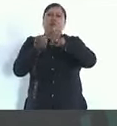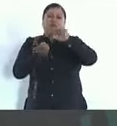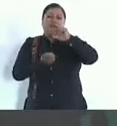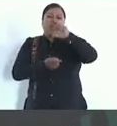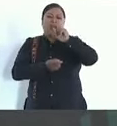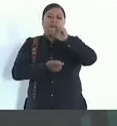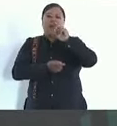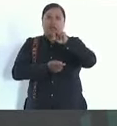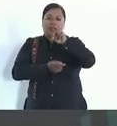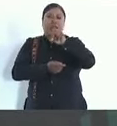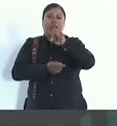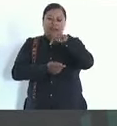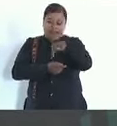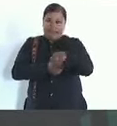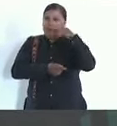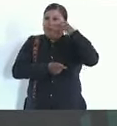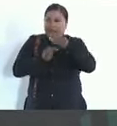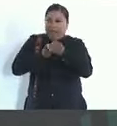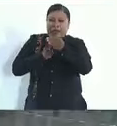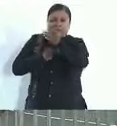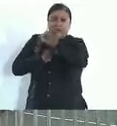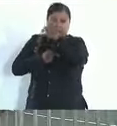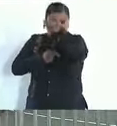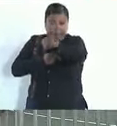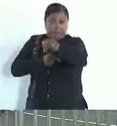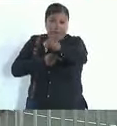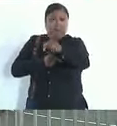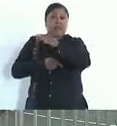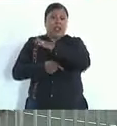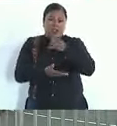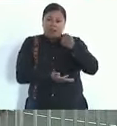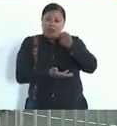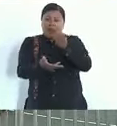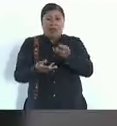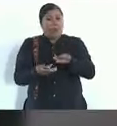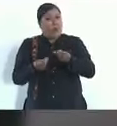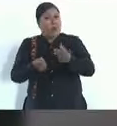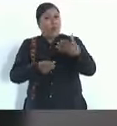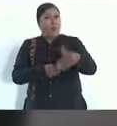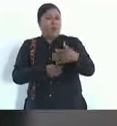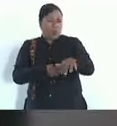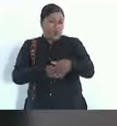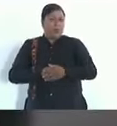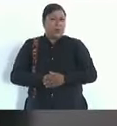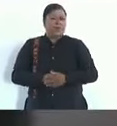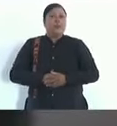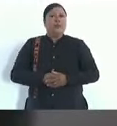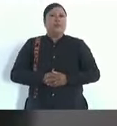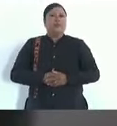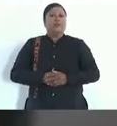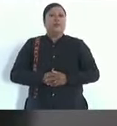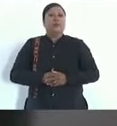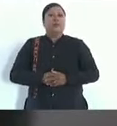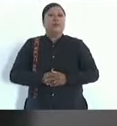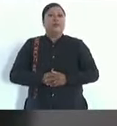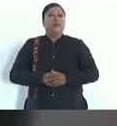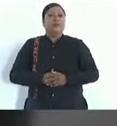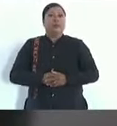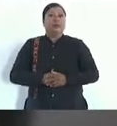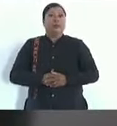Pérez Figueroa, Oaxaca, en la cual también hubo una inversión muy importante. Como parte